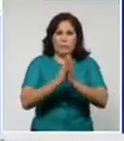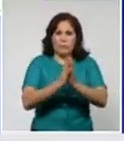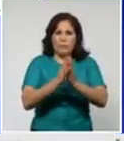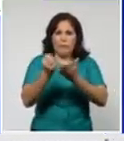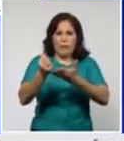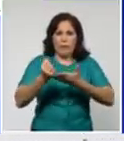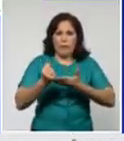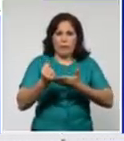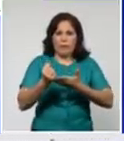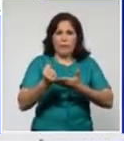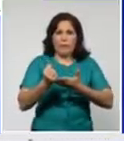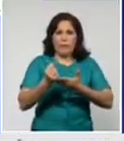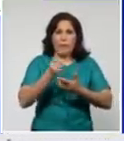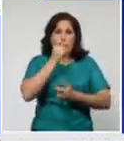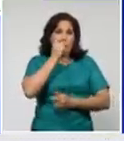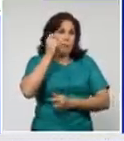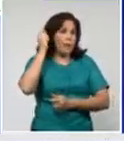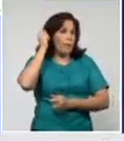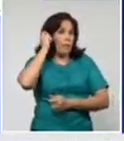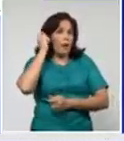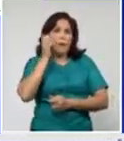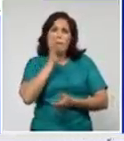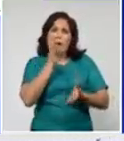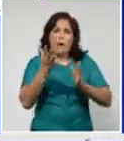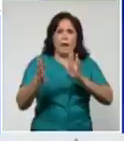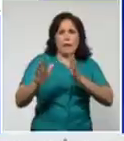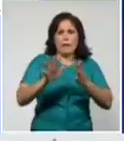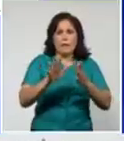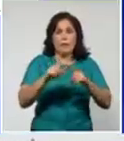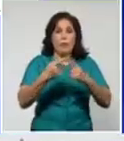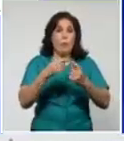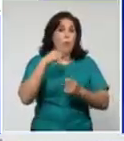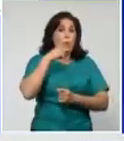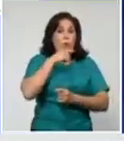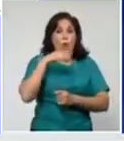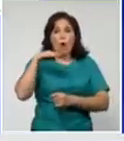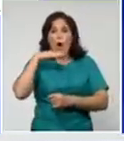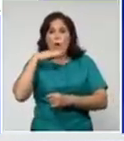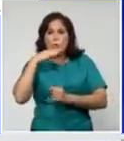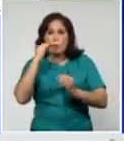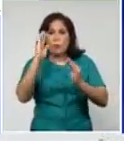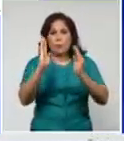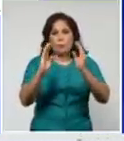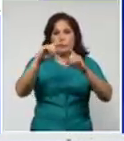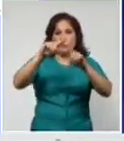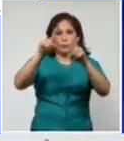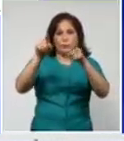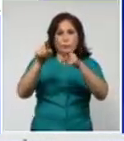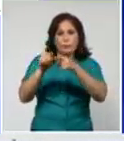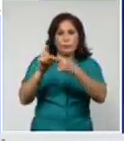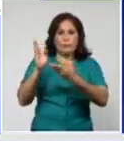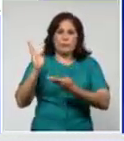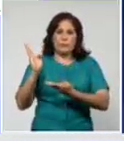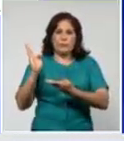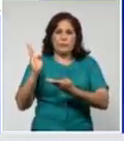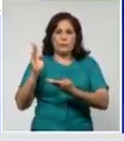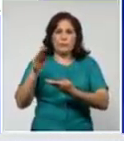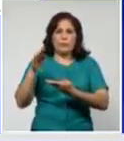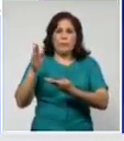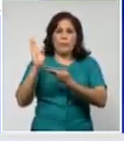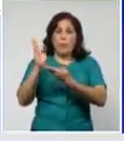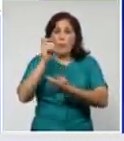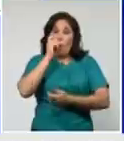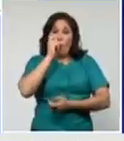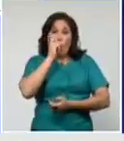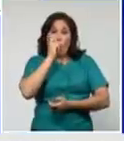Por sexo, aunque es similar, sin embargo, hay un discreto número mayor en los hombres que en el